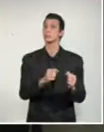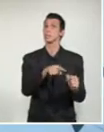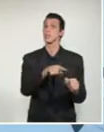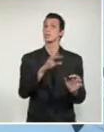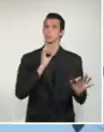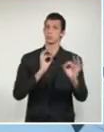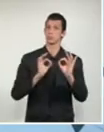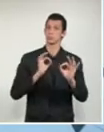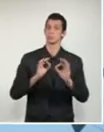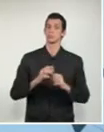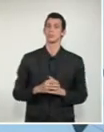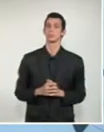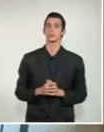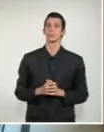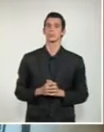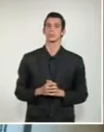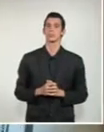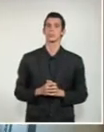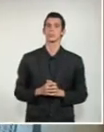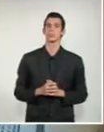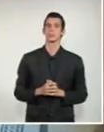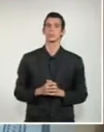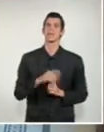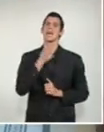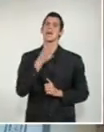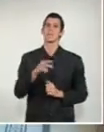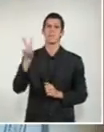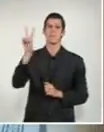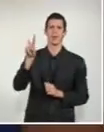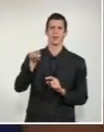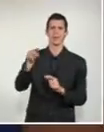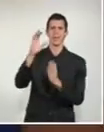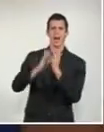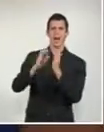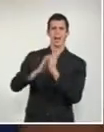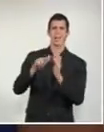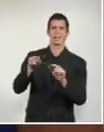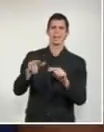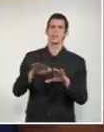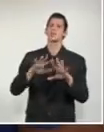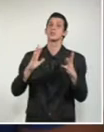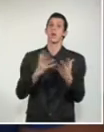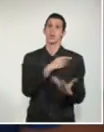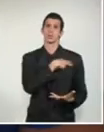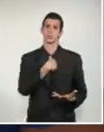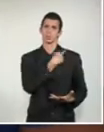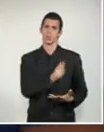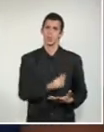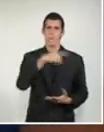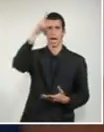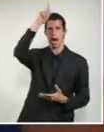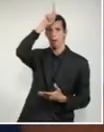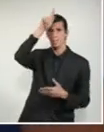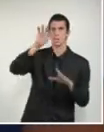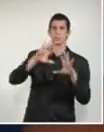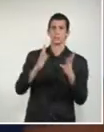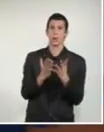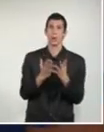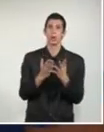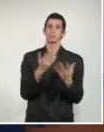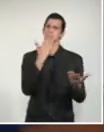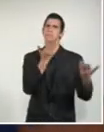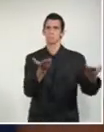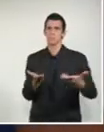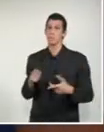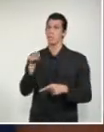recibe de forma estable a turistas de alemania y suiza se tengan una cornisa con catarro cualquier un problema